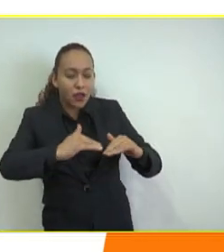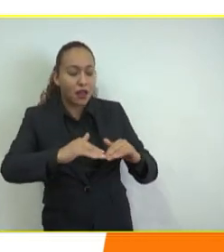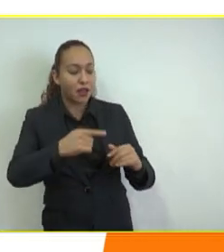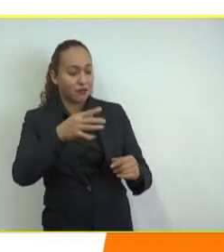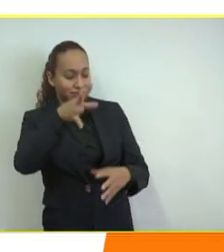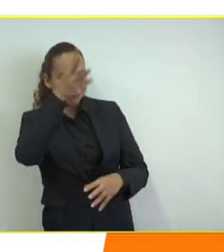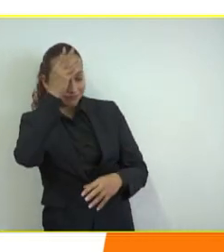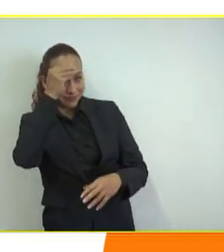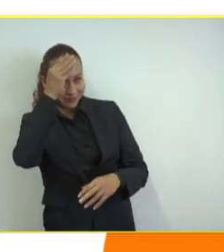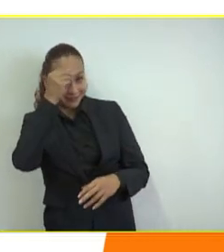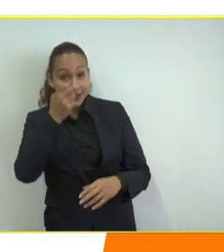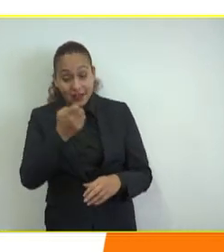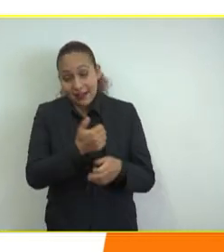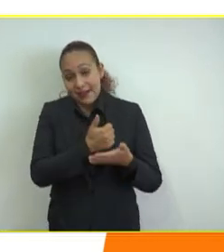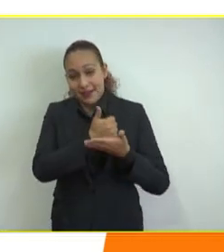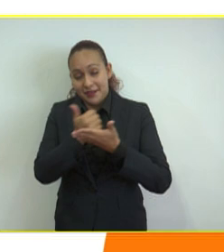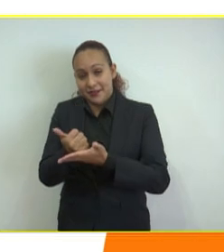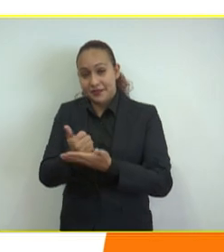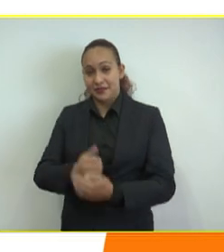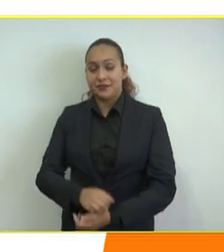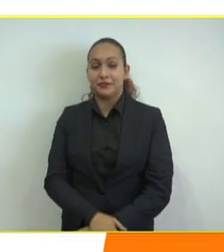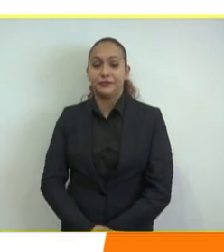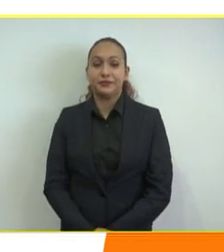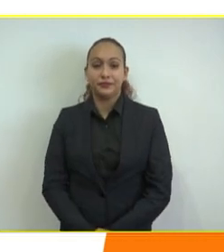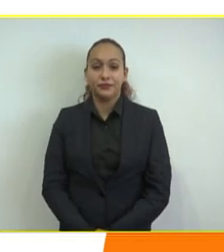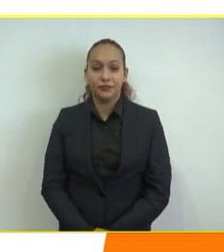se asienta nuestro proyecto.